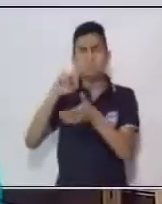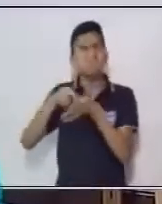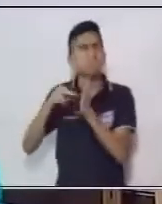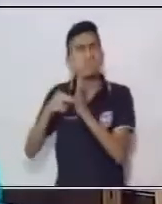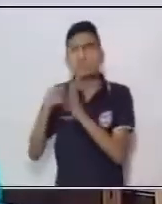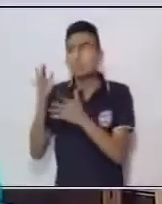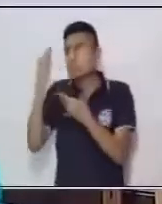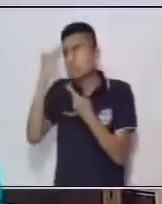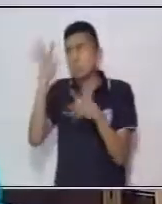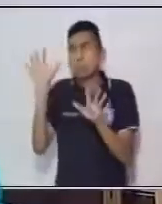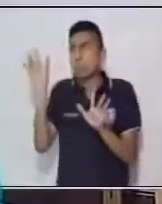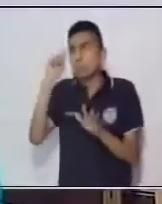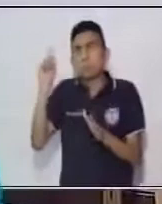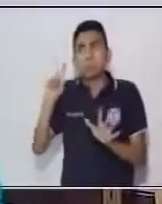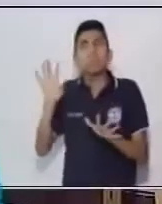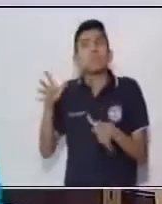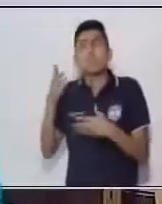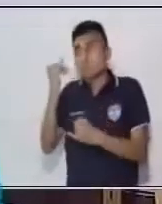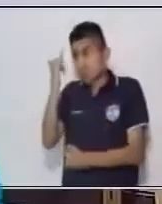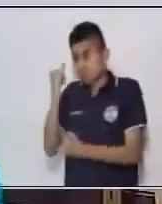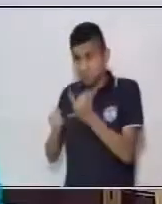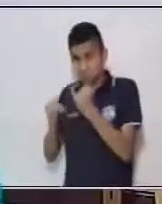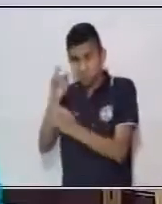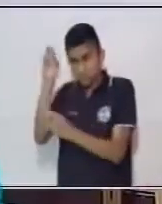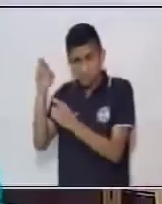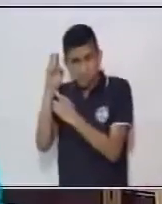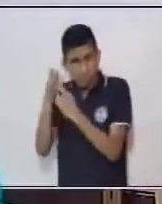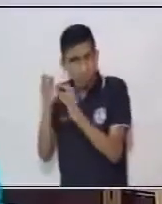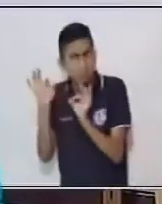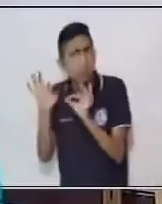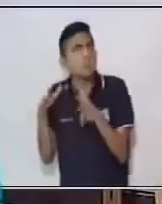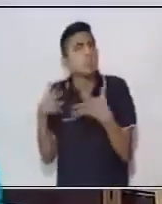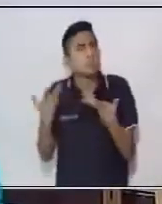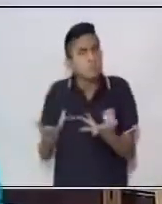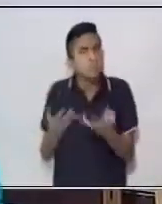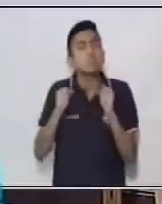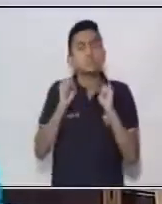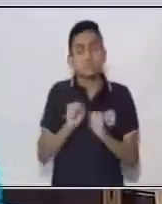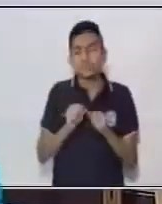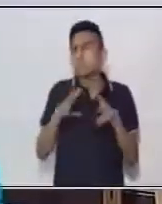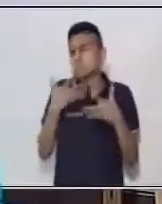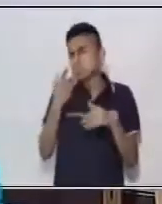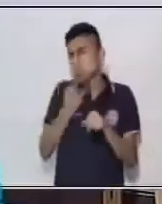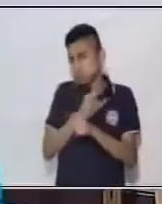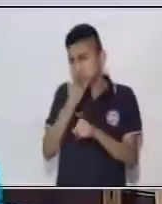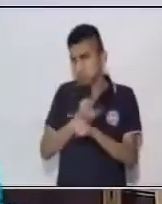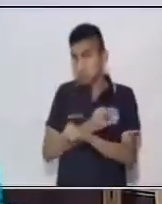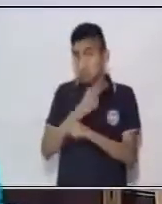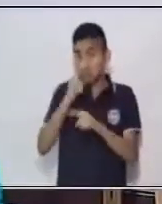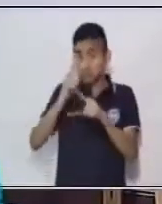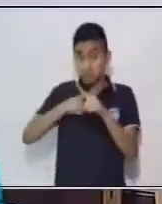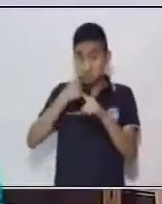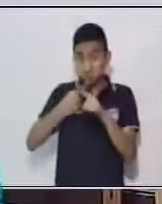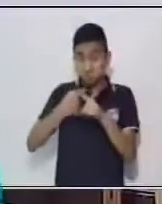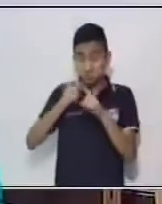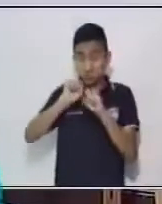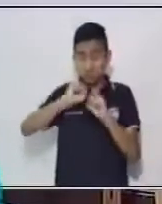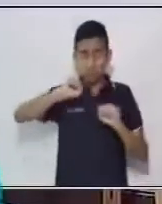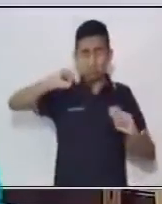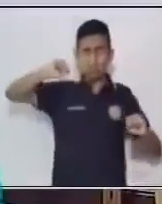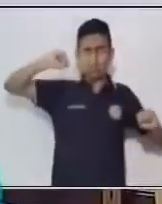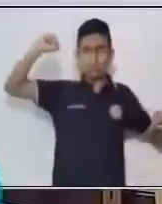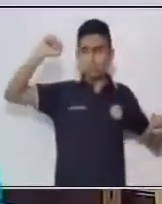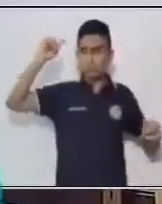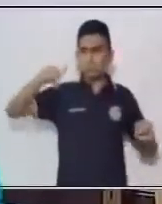acá tenemos dos ejemplos justamente acerca de cómo utilizarlo. Cuando despertó